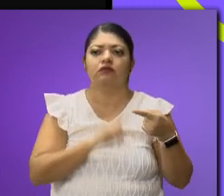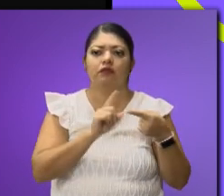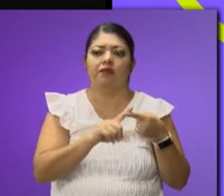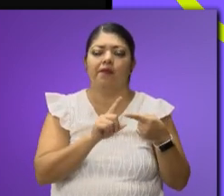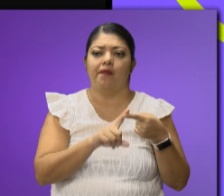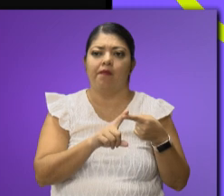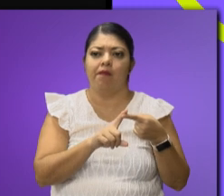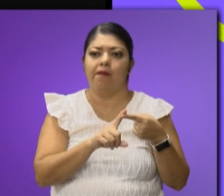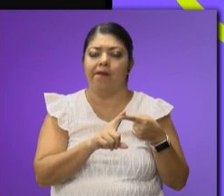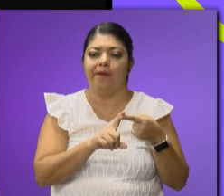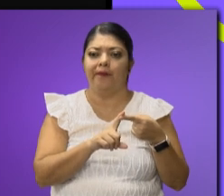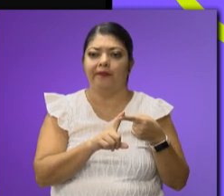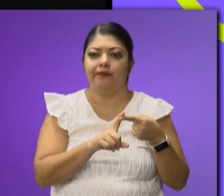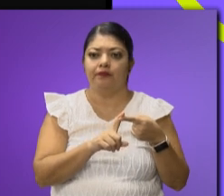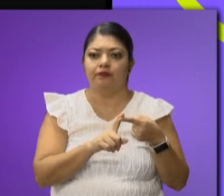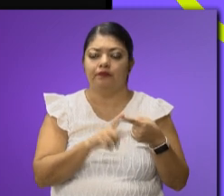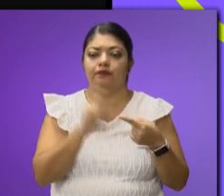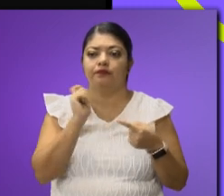marcado